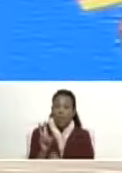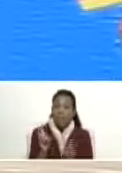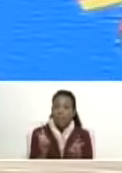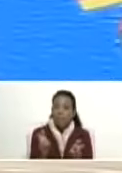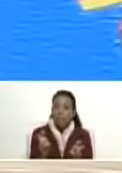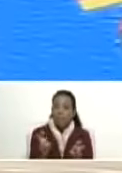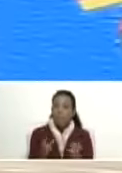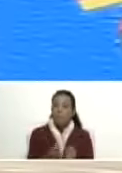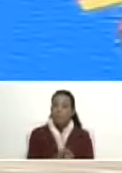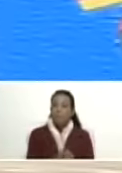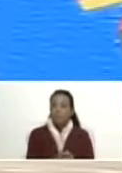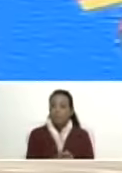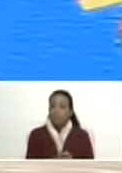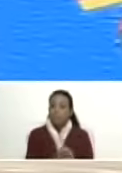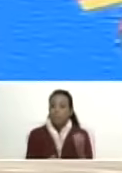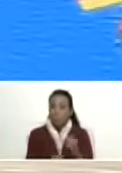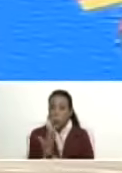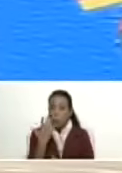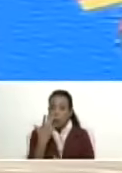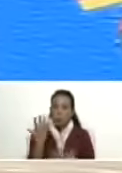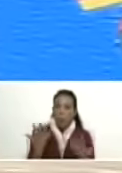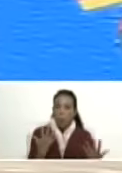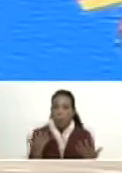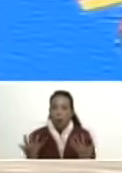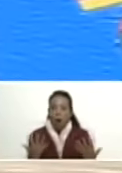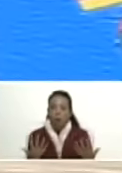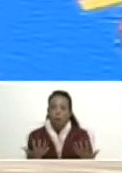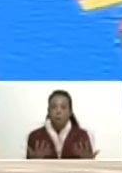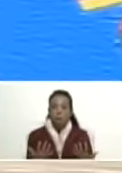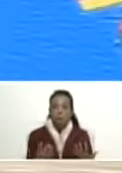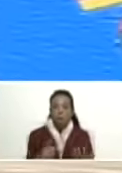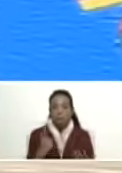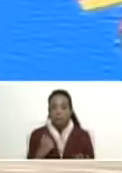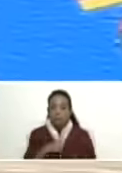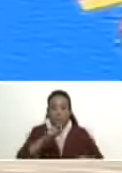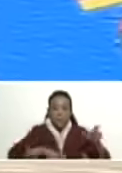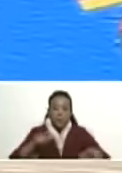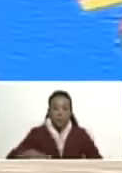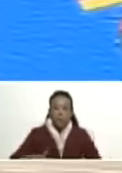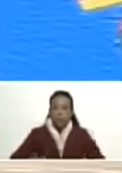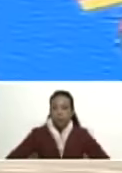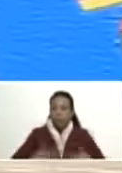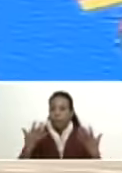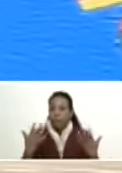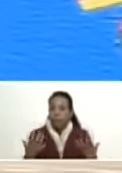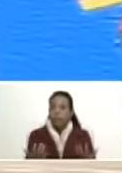que surge de la nada, invisible, una fuerza invisible,